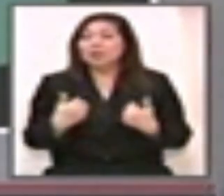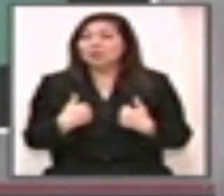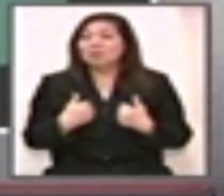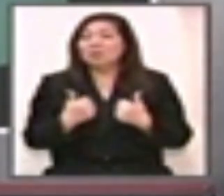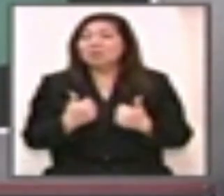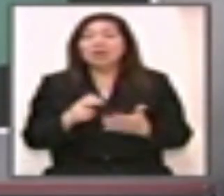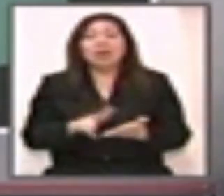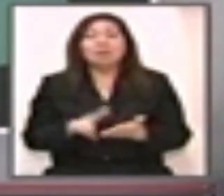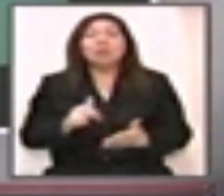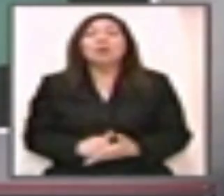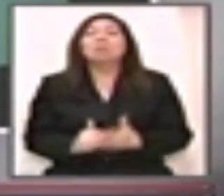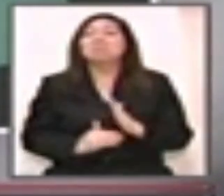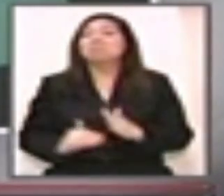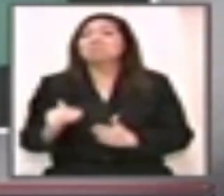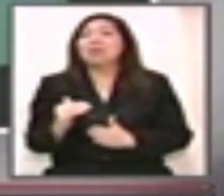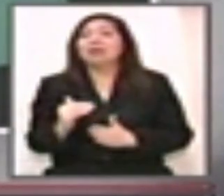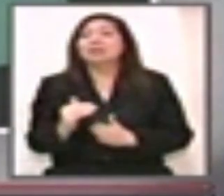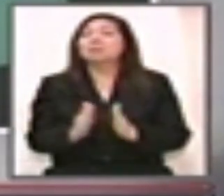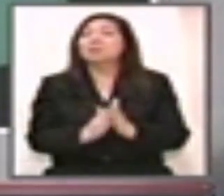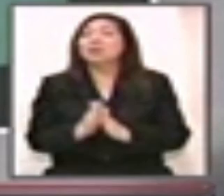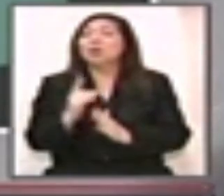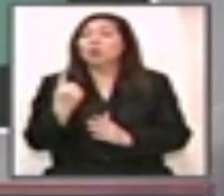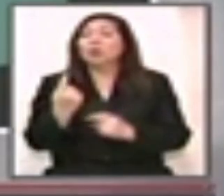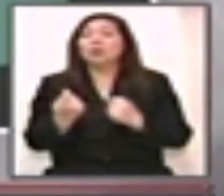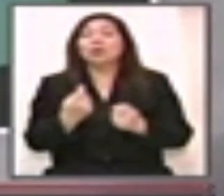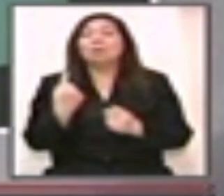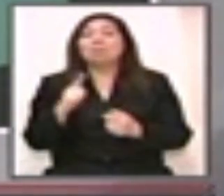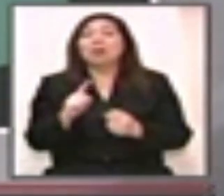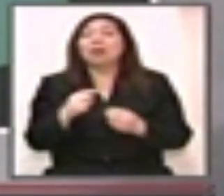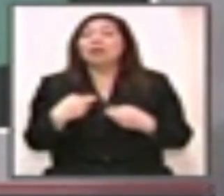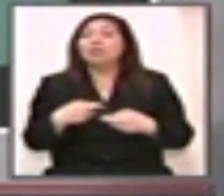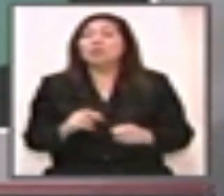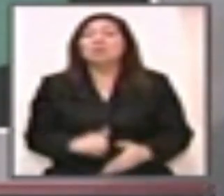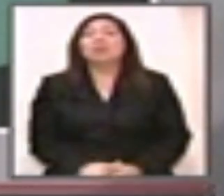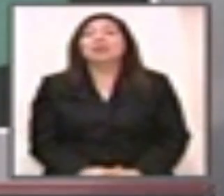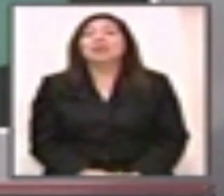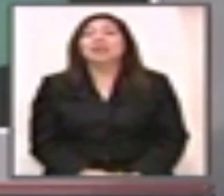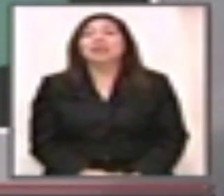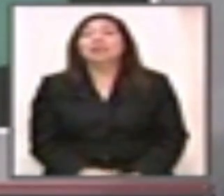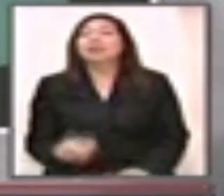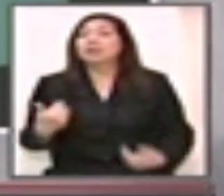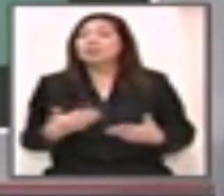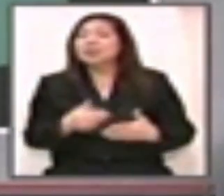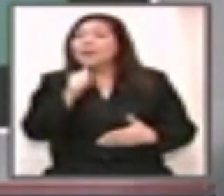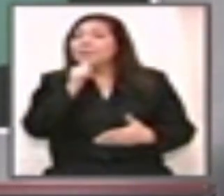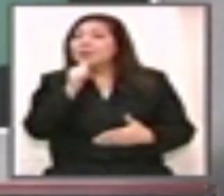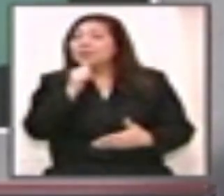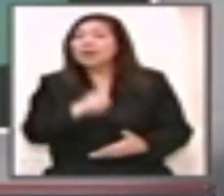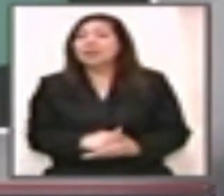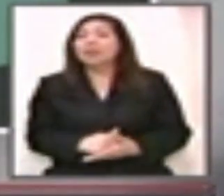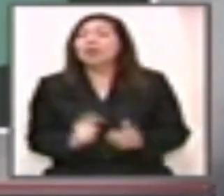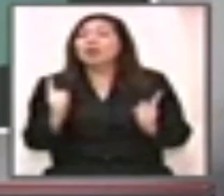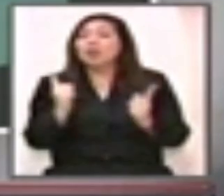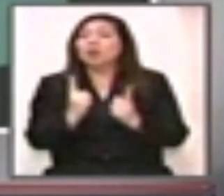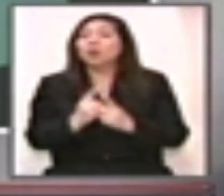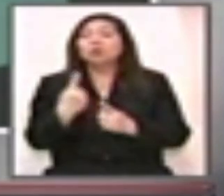bien aprobar mayoritariamente la Ventanilla Única de Turismo para fomentar la inversión privada y encontrar